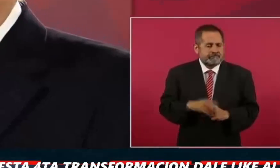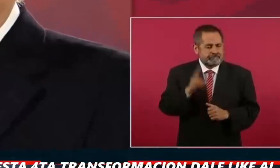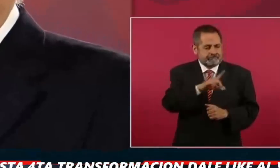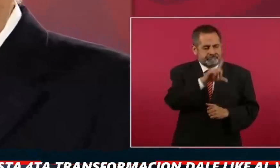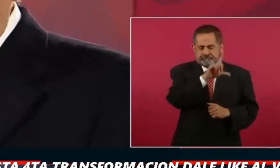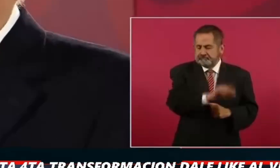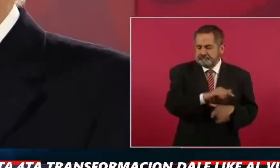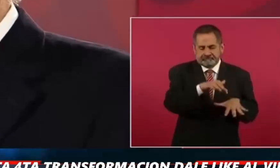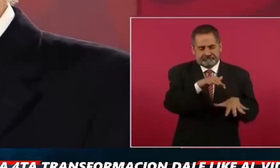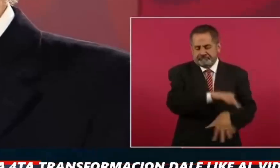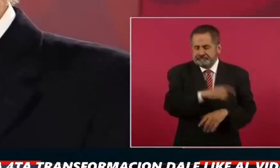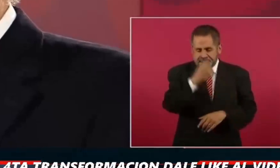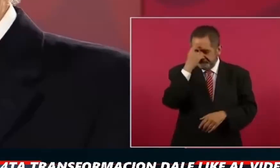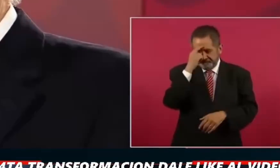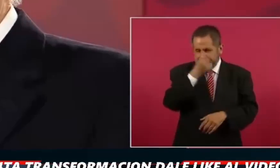vulgar, bajo,